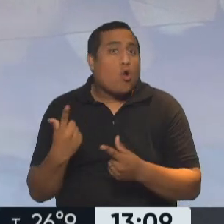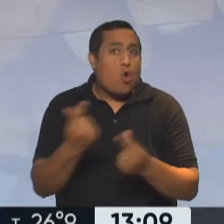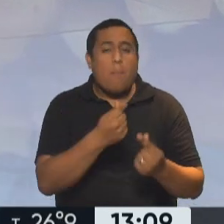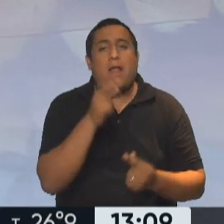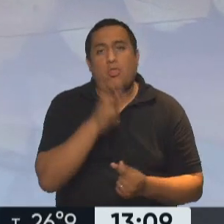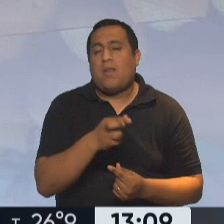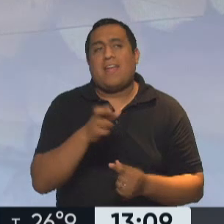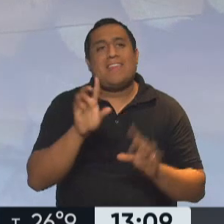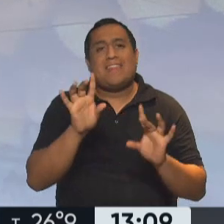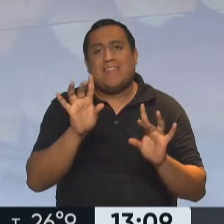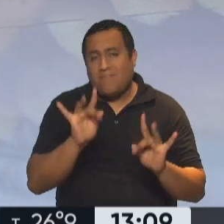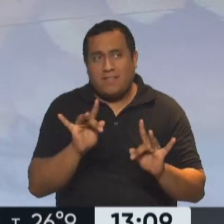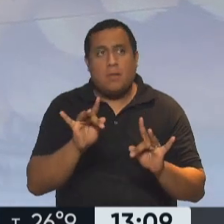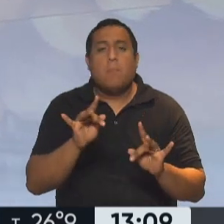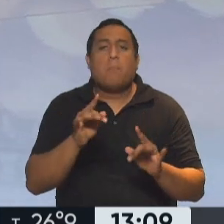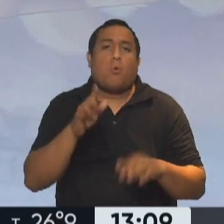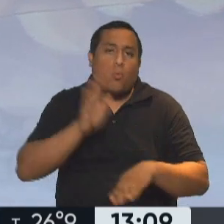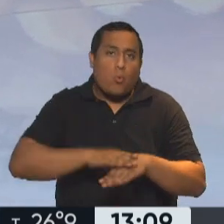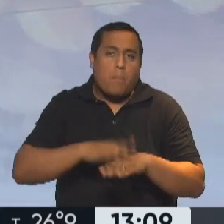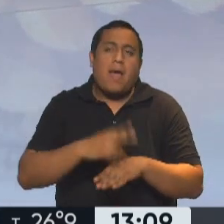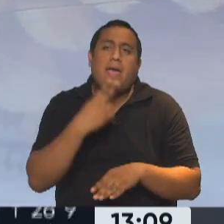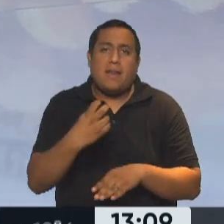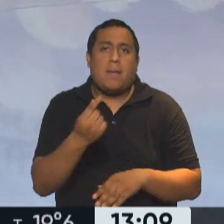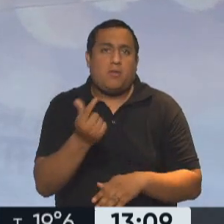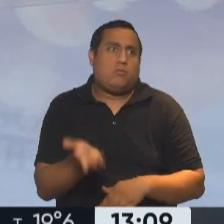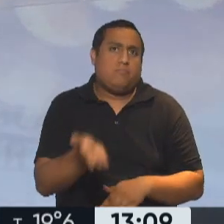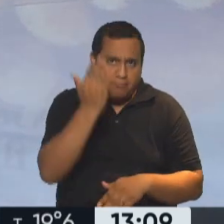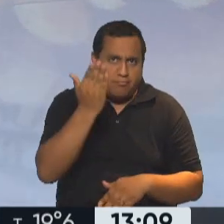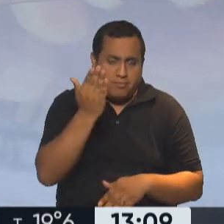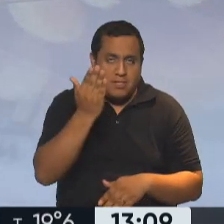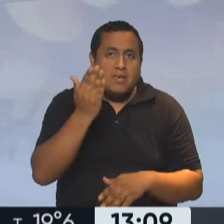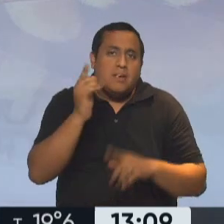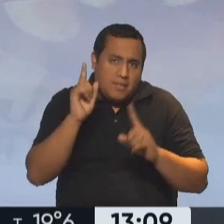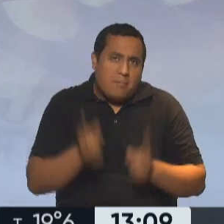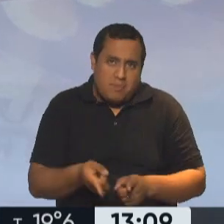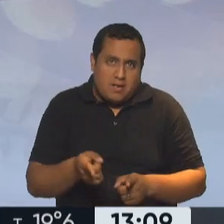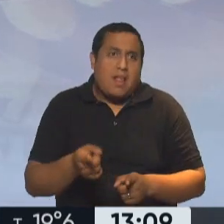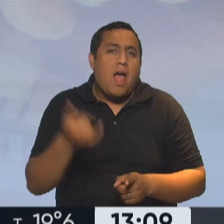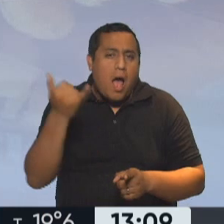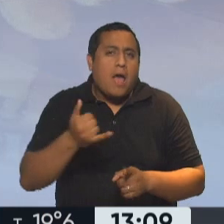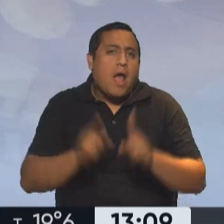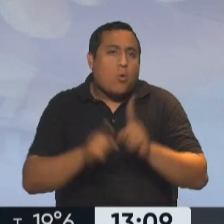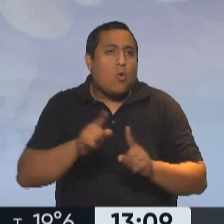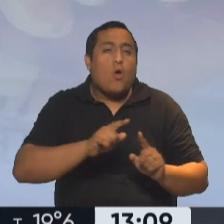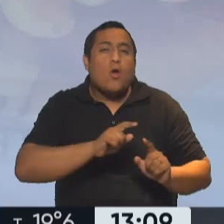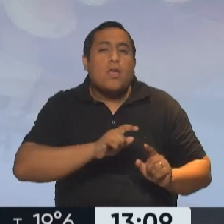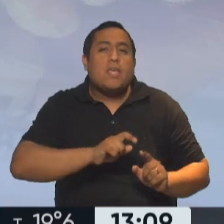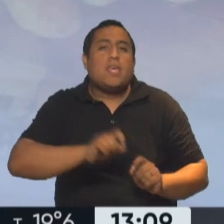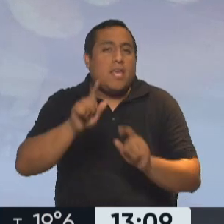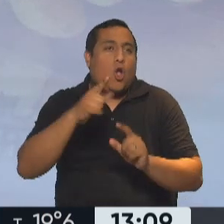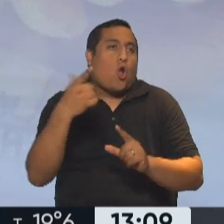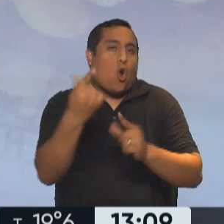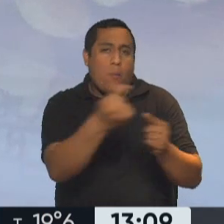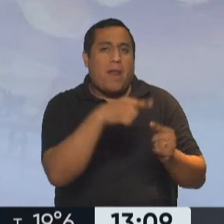de la suba de los precios de la energía y también de un estoqueo que hubo, que se pudo identificar de varios importadores, que hay que poder